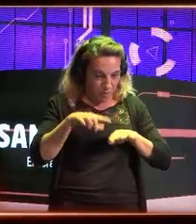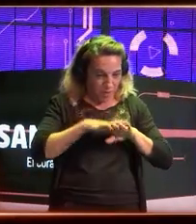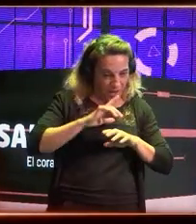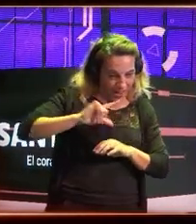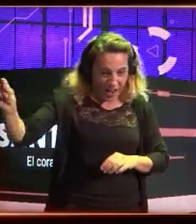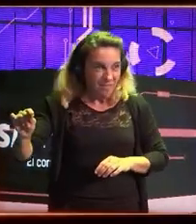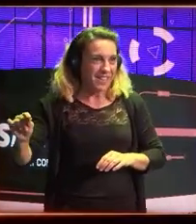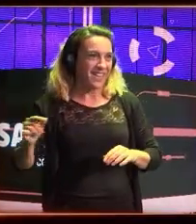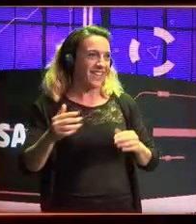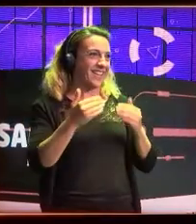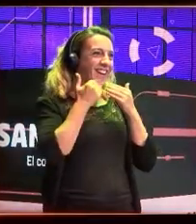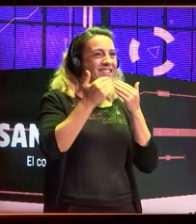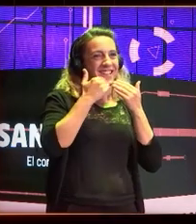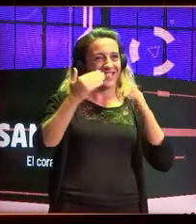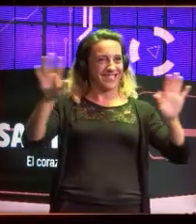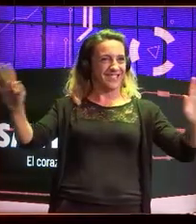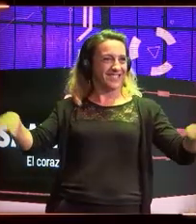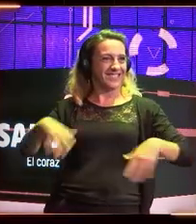gracias